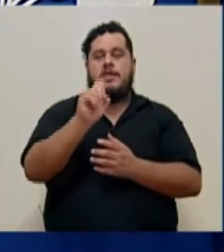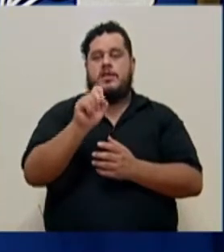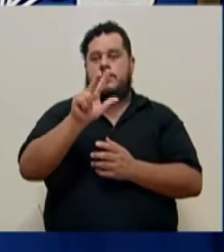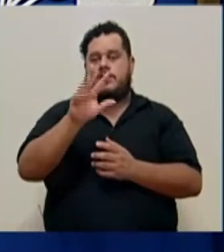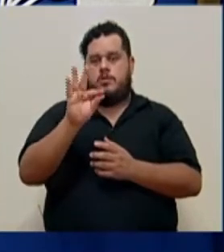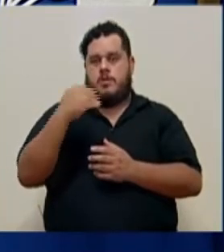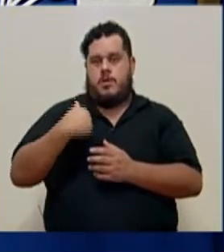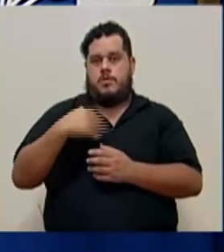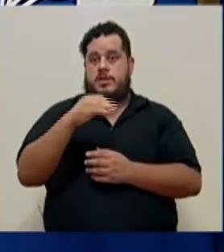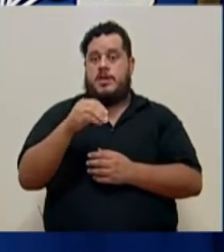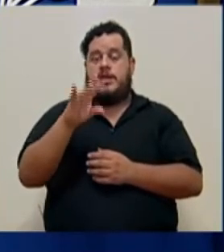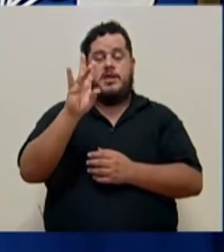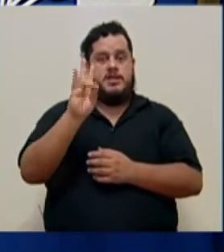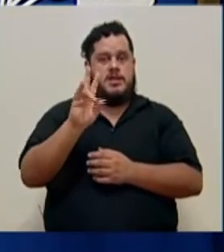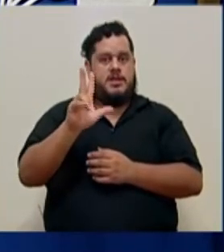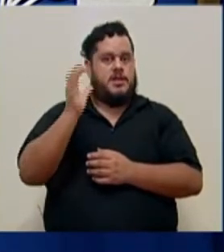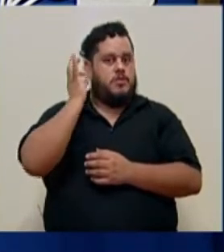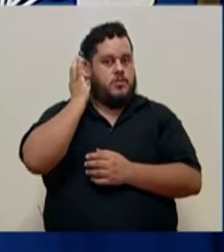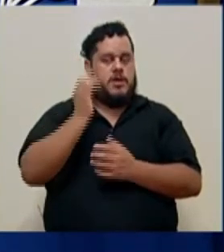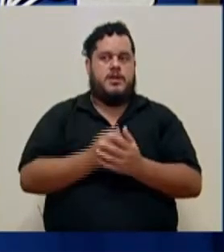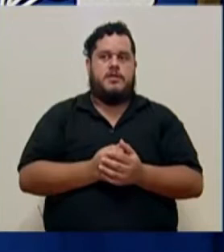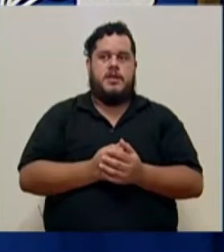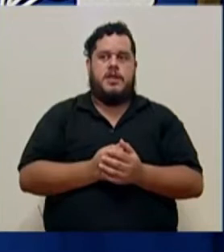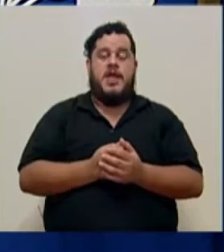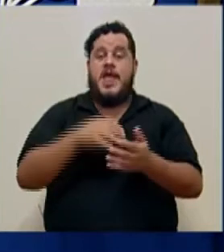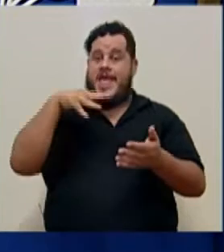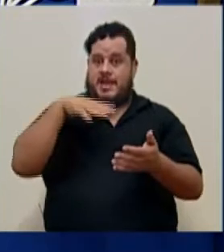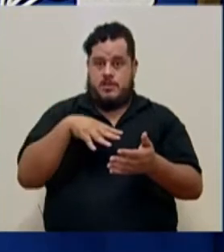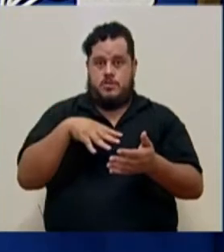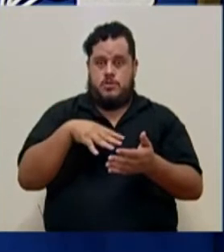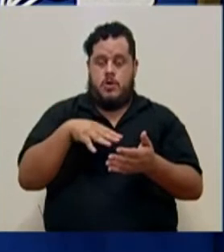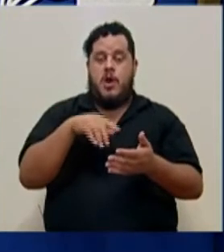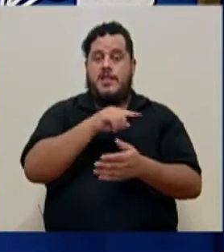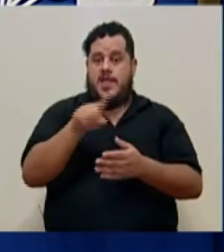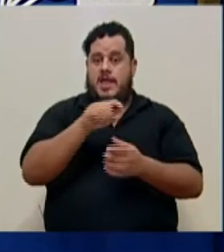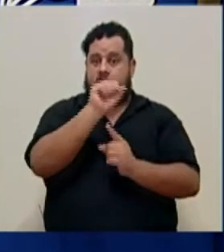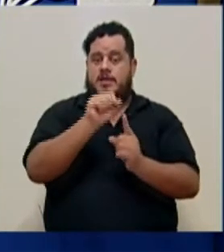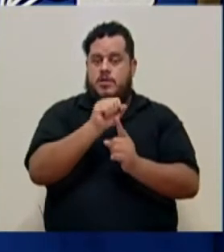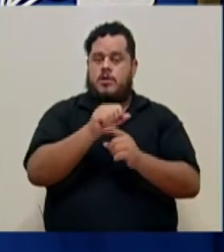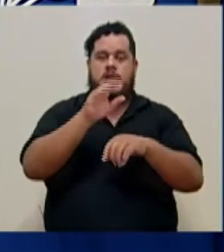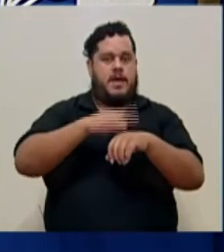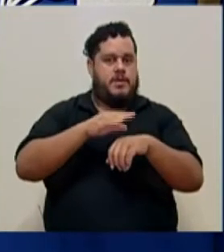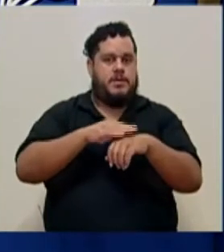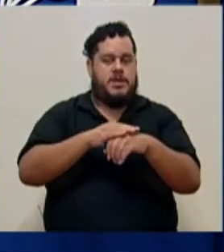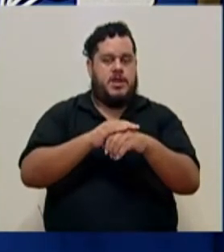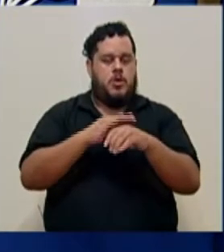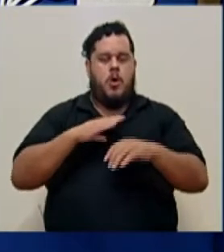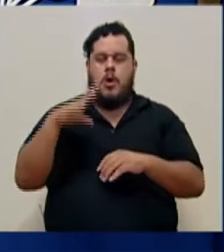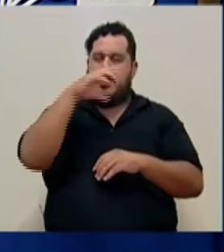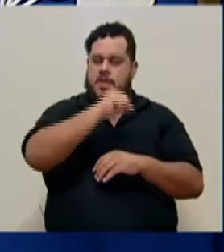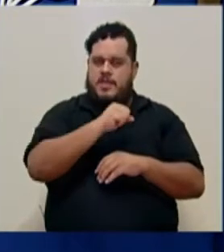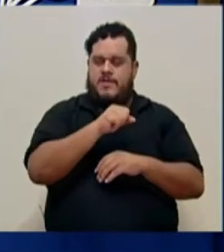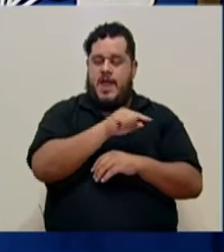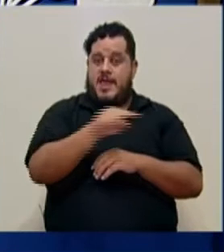139 hombres y 73 mujeres. El estudio de estos casos ha permitido identificar